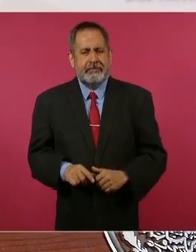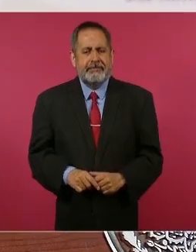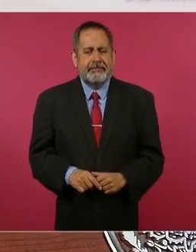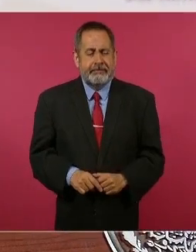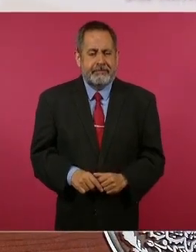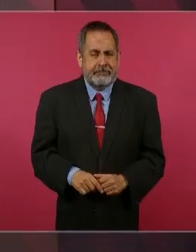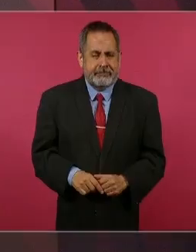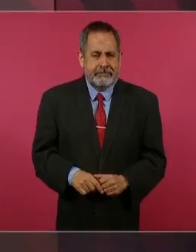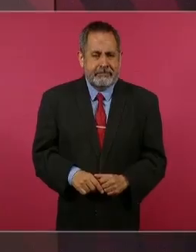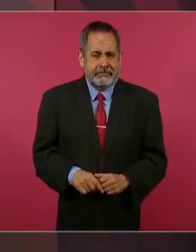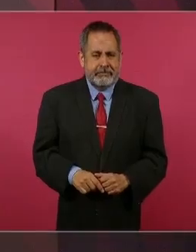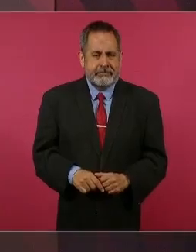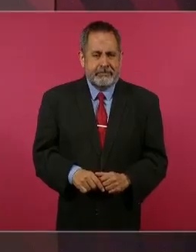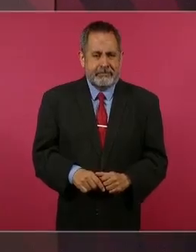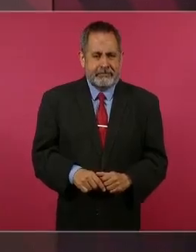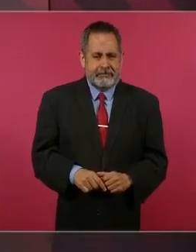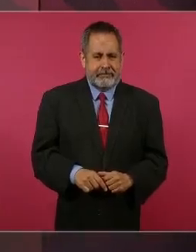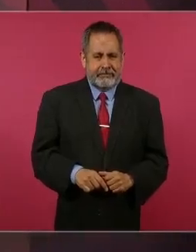una